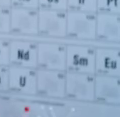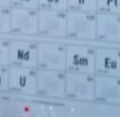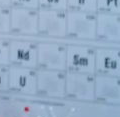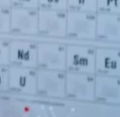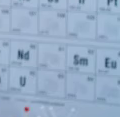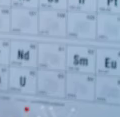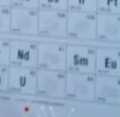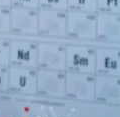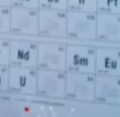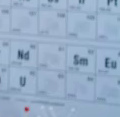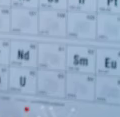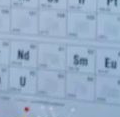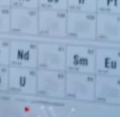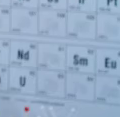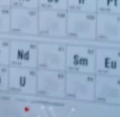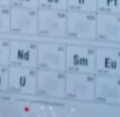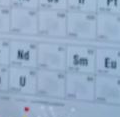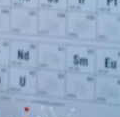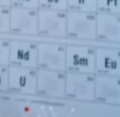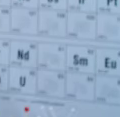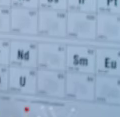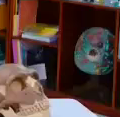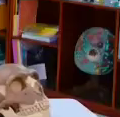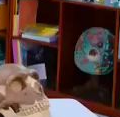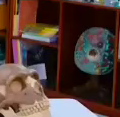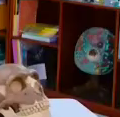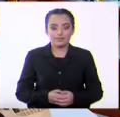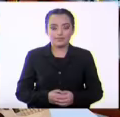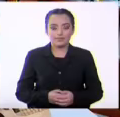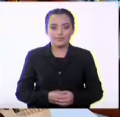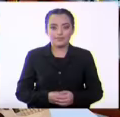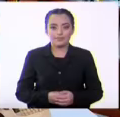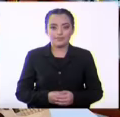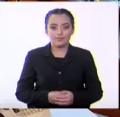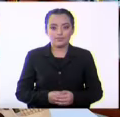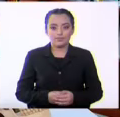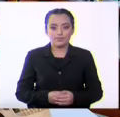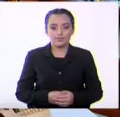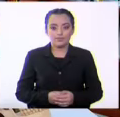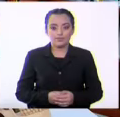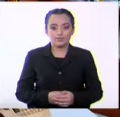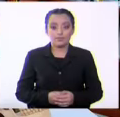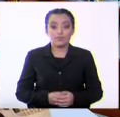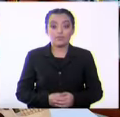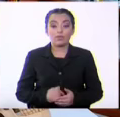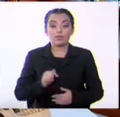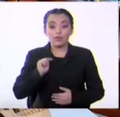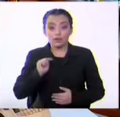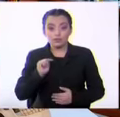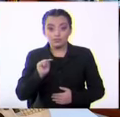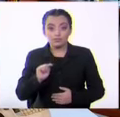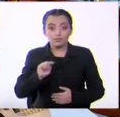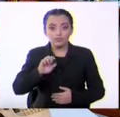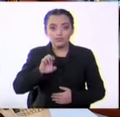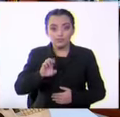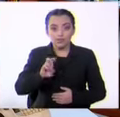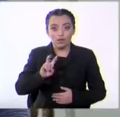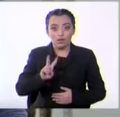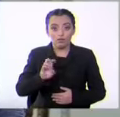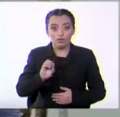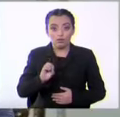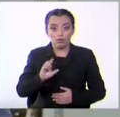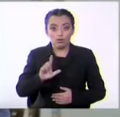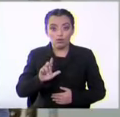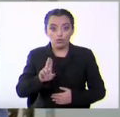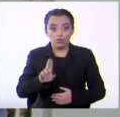y llanamente de un cambio. Solo existe una condición que debe ser cumplida para este cambio. Esa condición